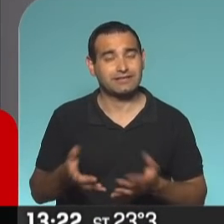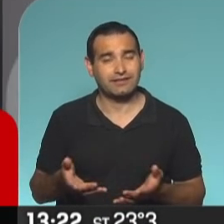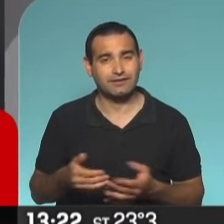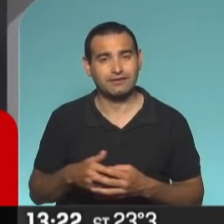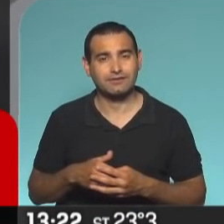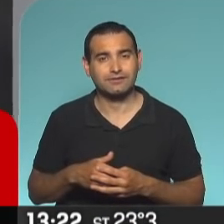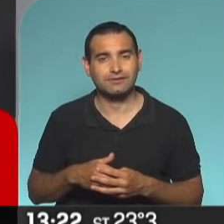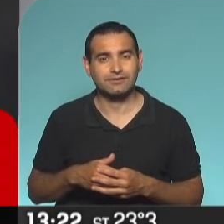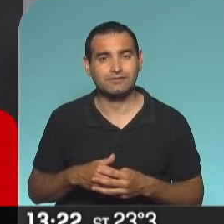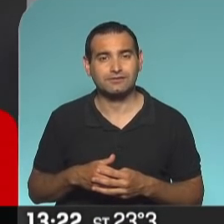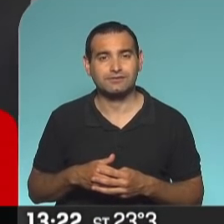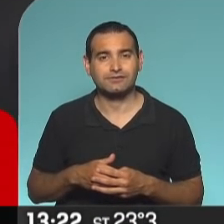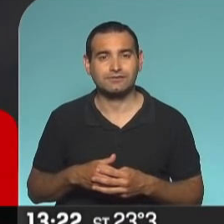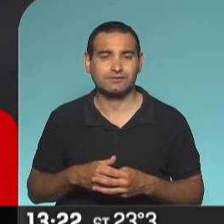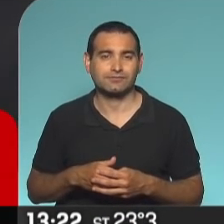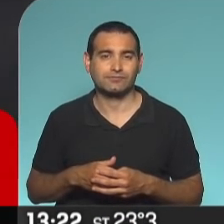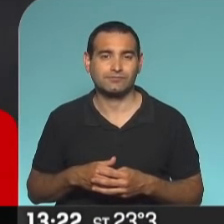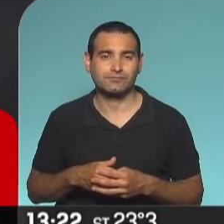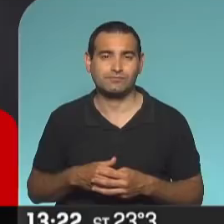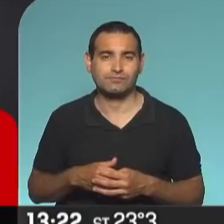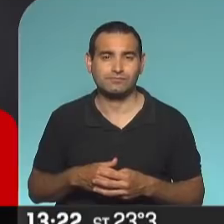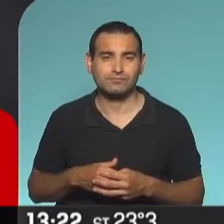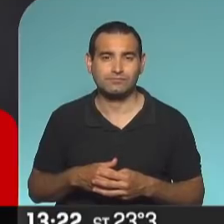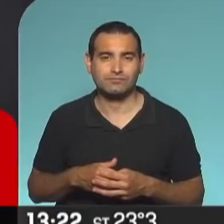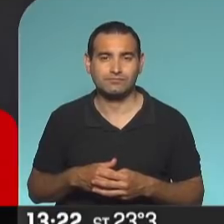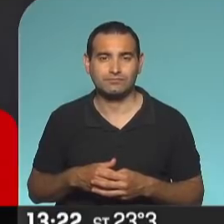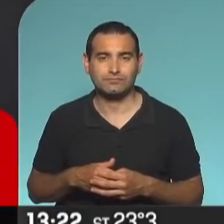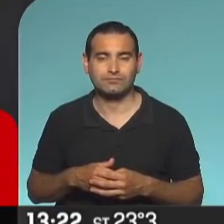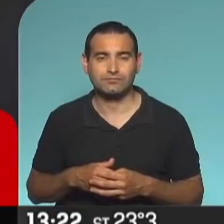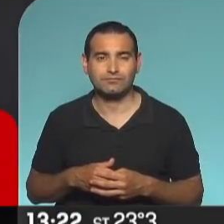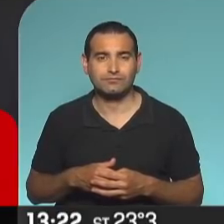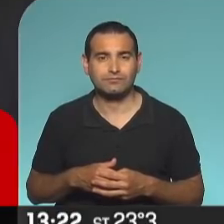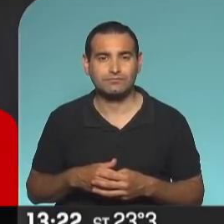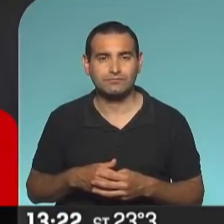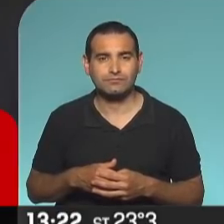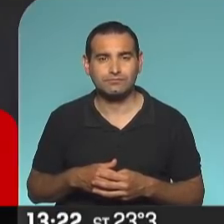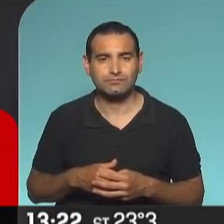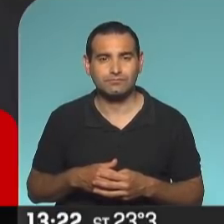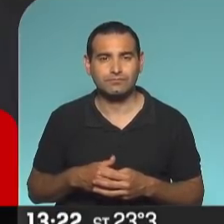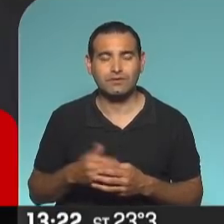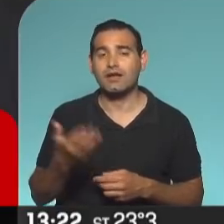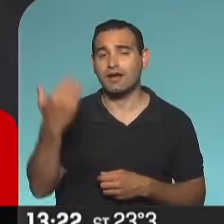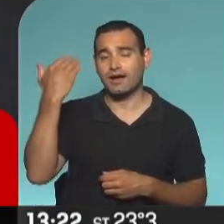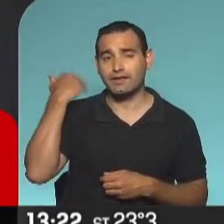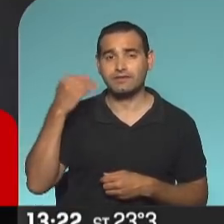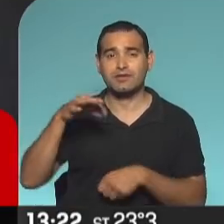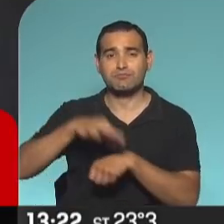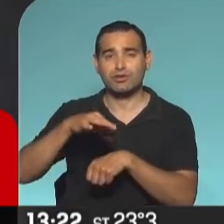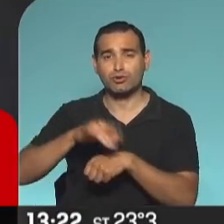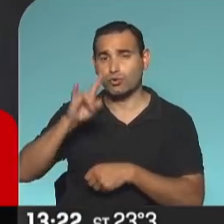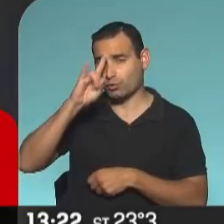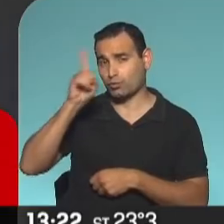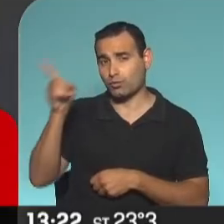suerte y por fortuna, y también por el trabajo en su momento de los médicos uruguayos y aquí en